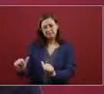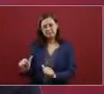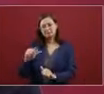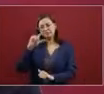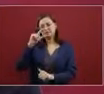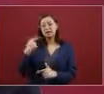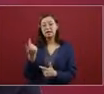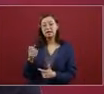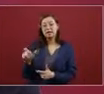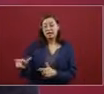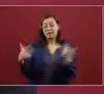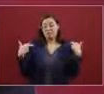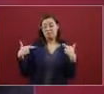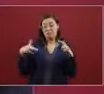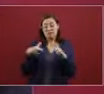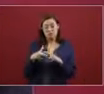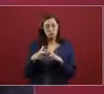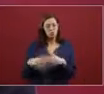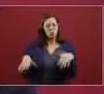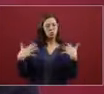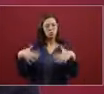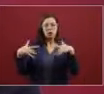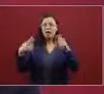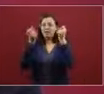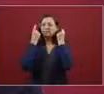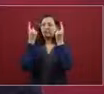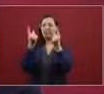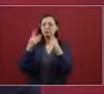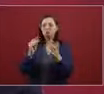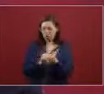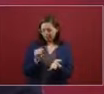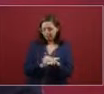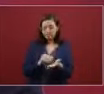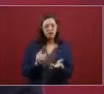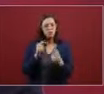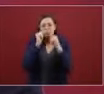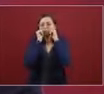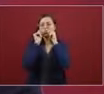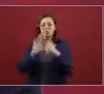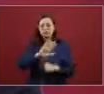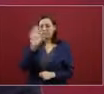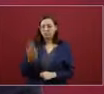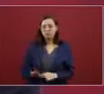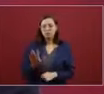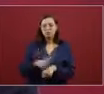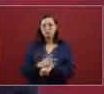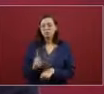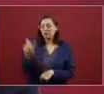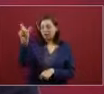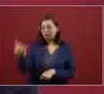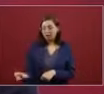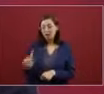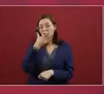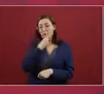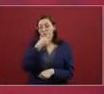y digo se trata, aunque ya falleció, porque es de los hombres que nunca mueren